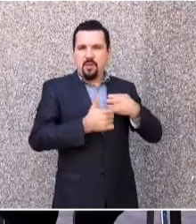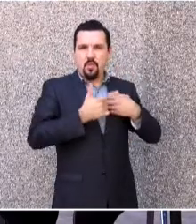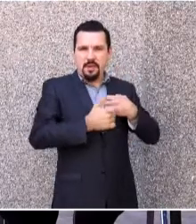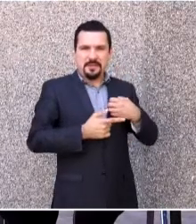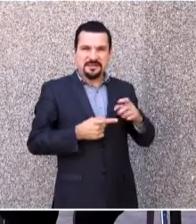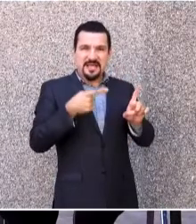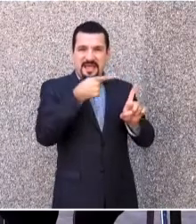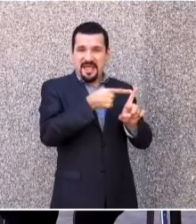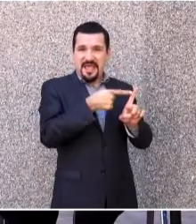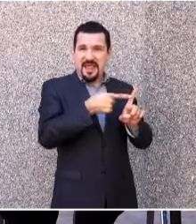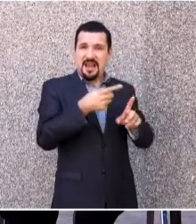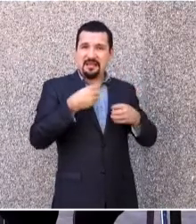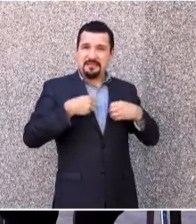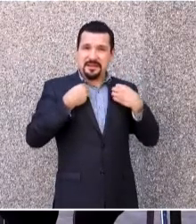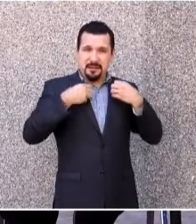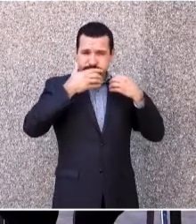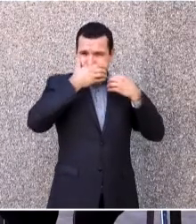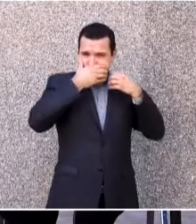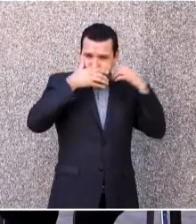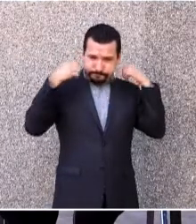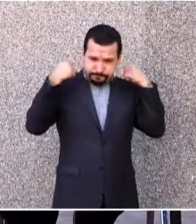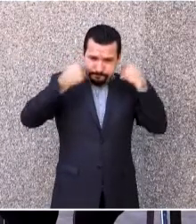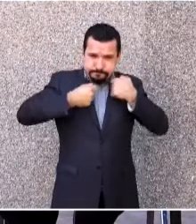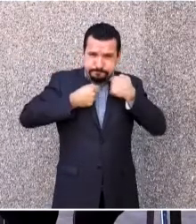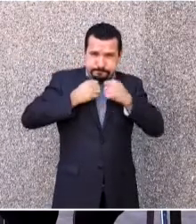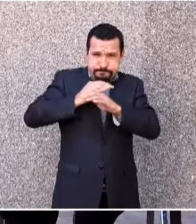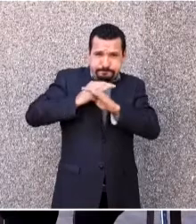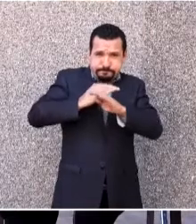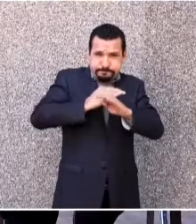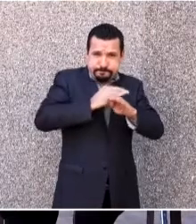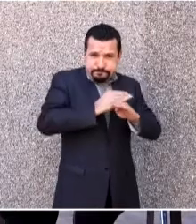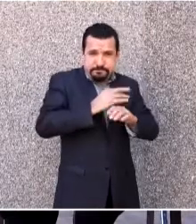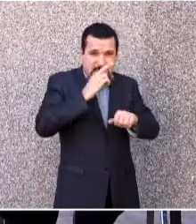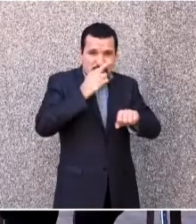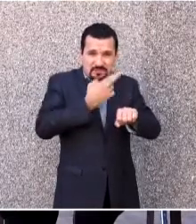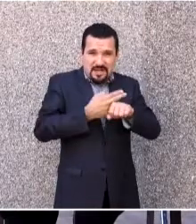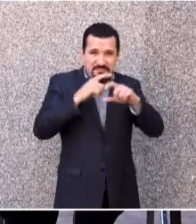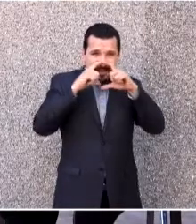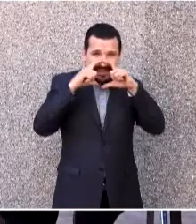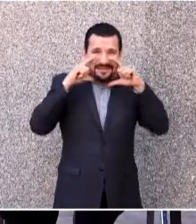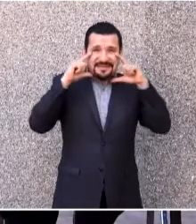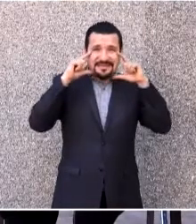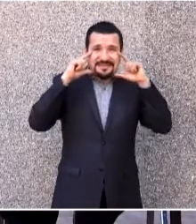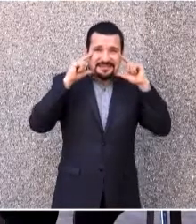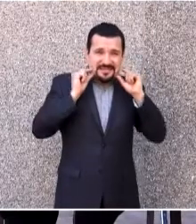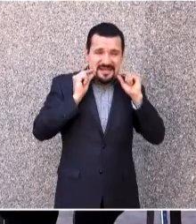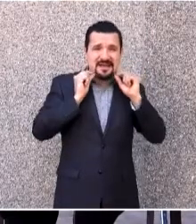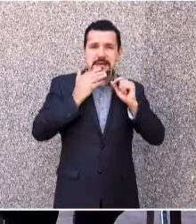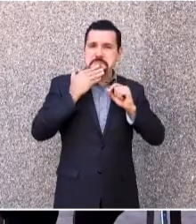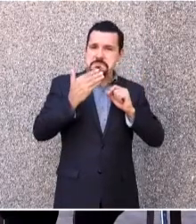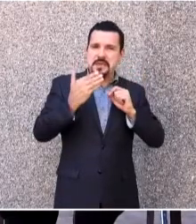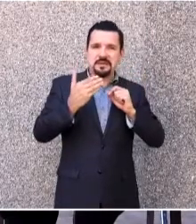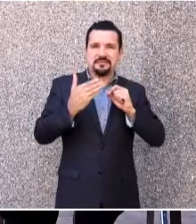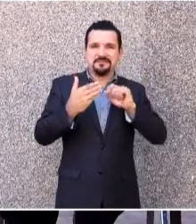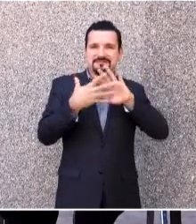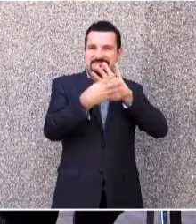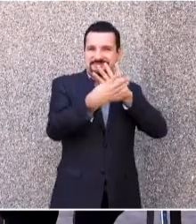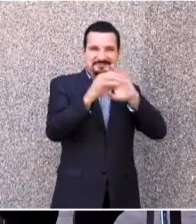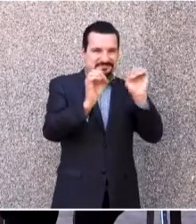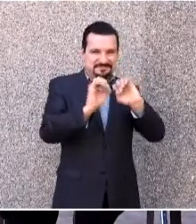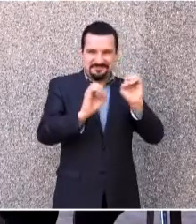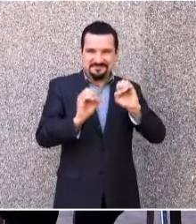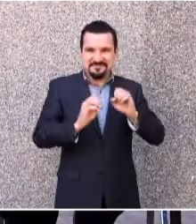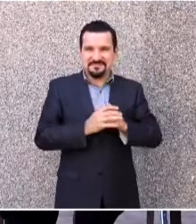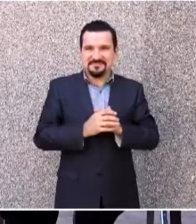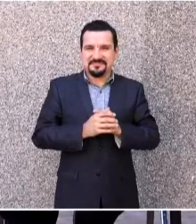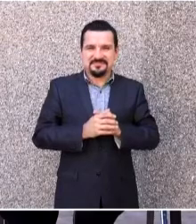totalmente cubierto, responsablemente, con su mascarilla y que